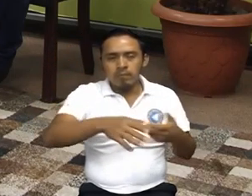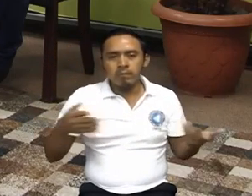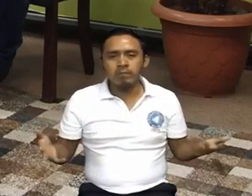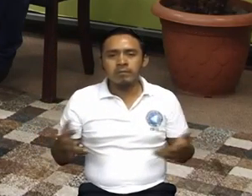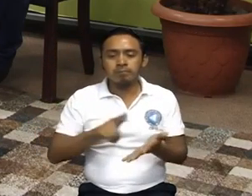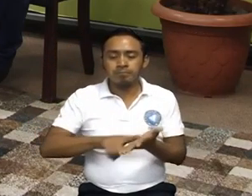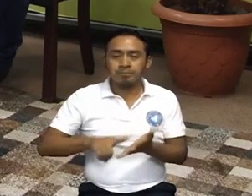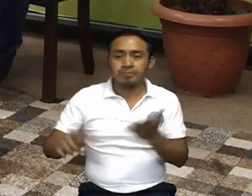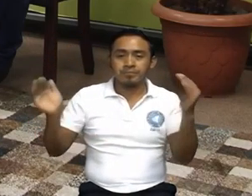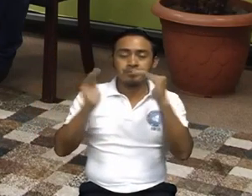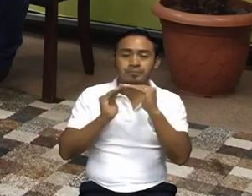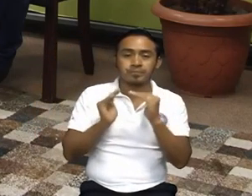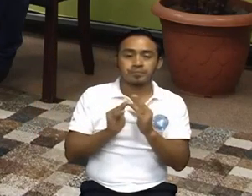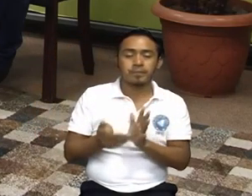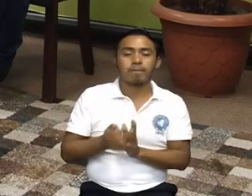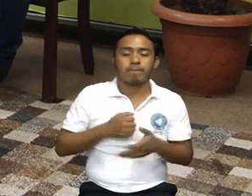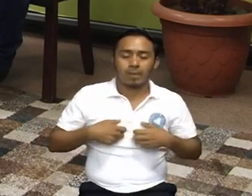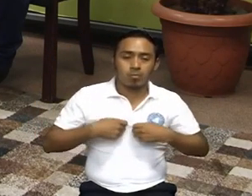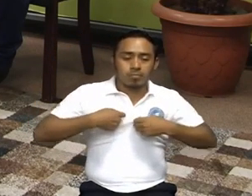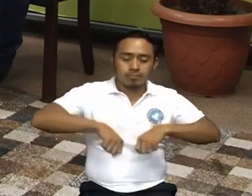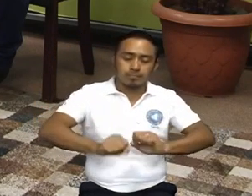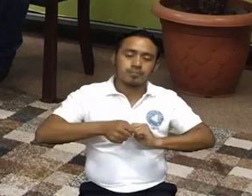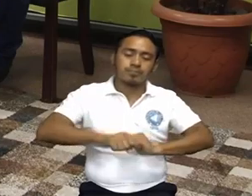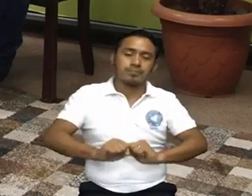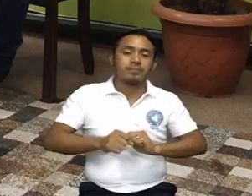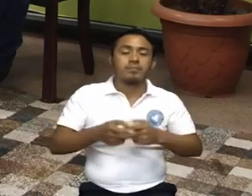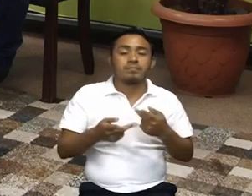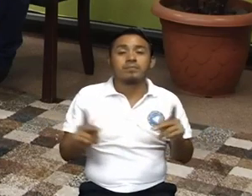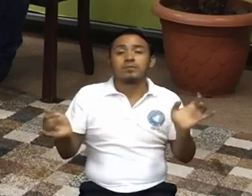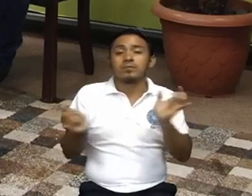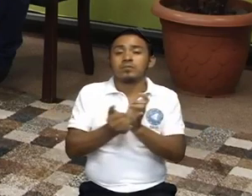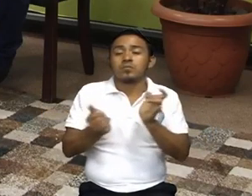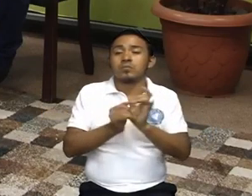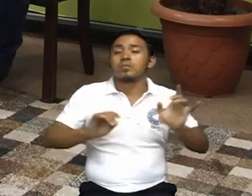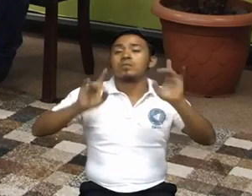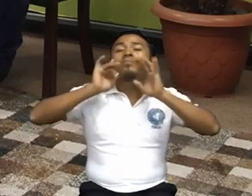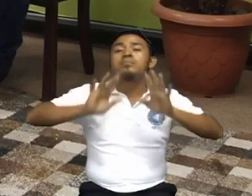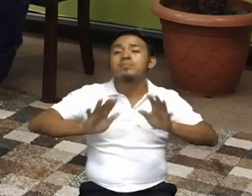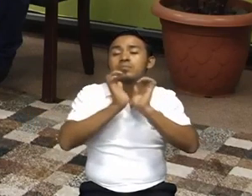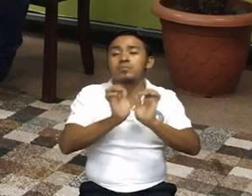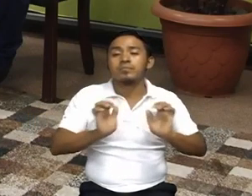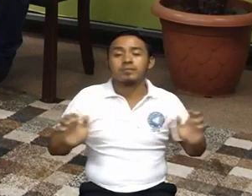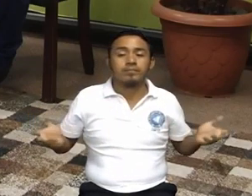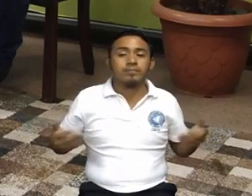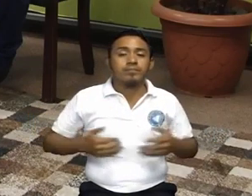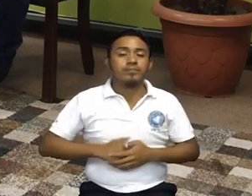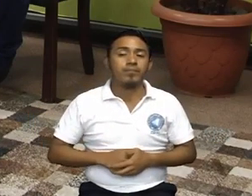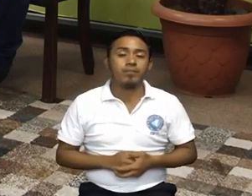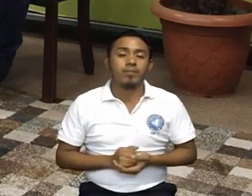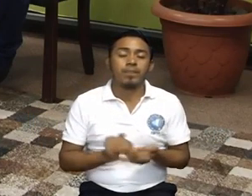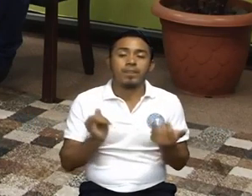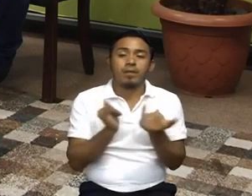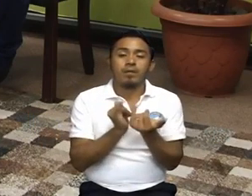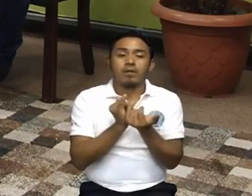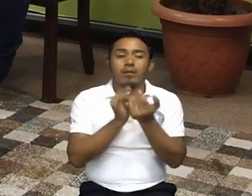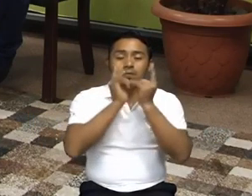para limpiar la casa, lavar la ropa, pero también hay que tener cuidado con los niños. Así, hay que tenerse cuidado,